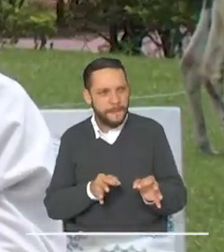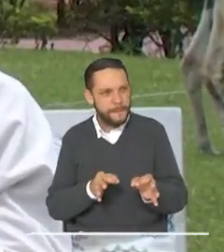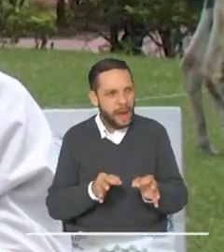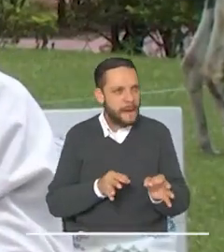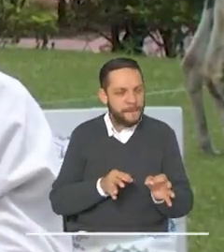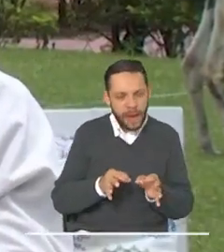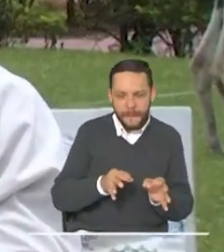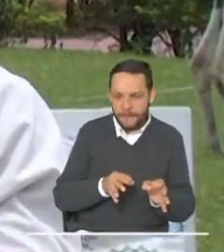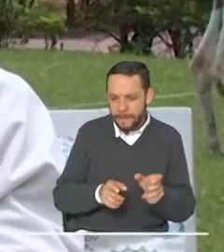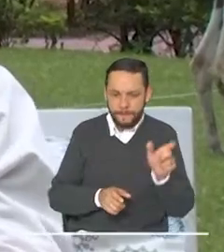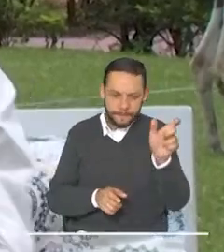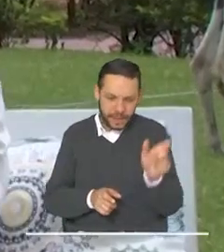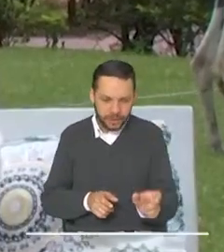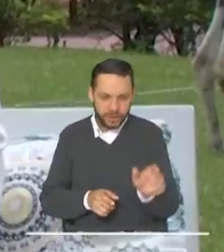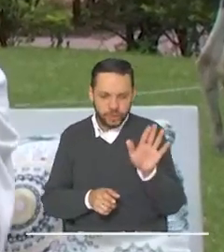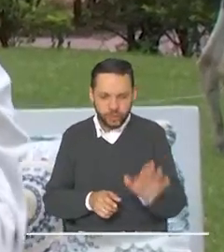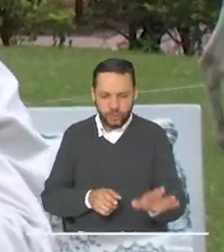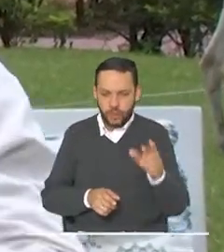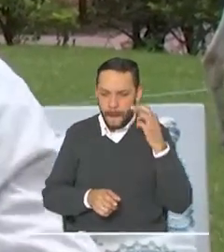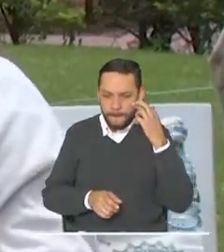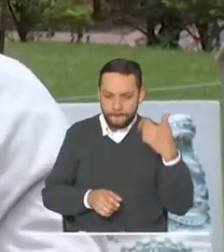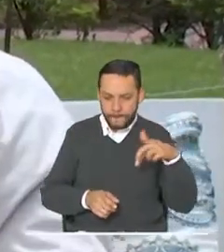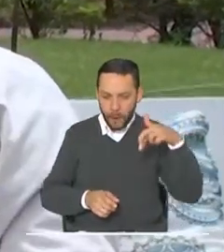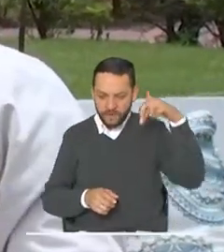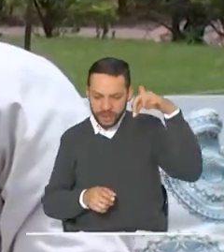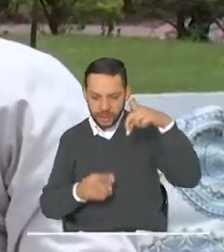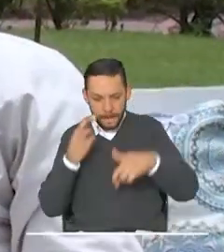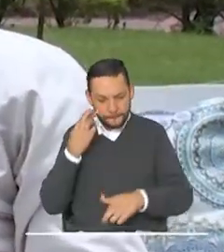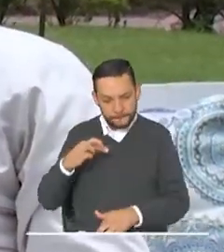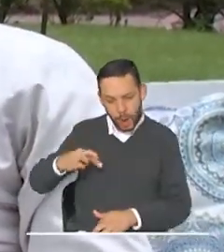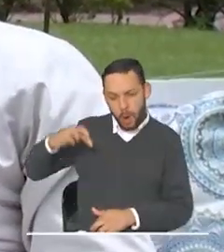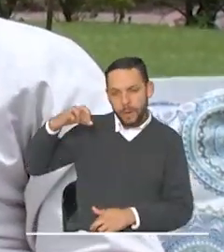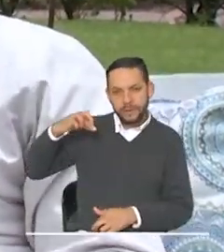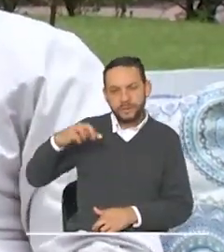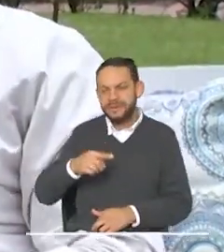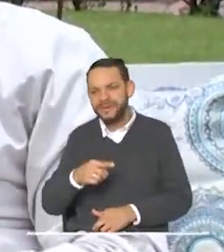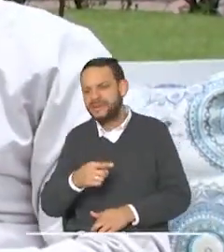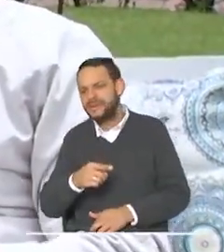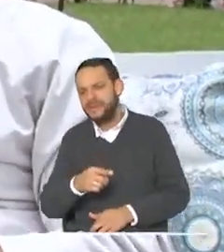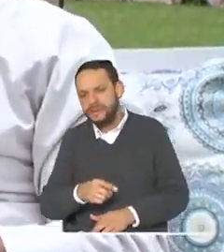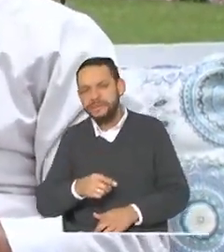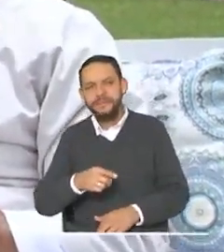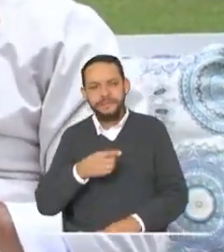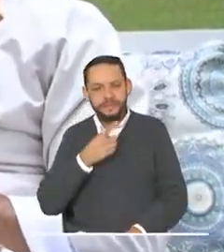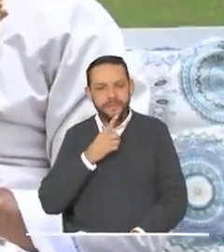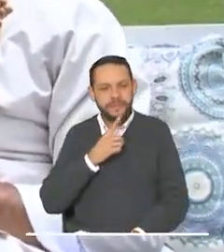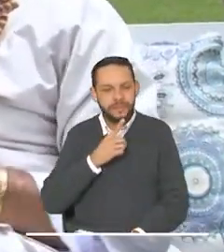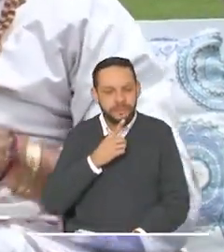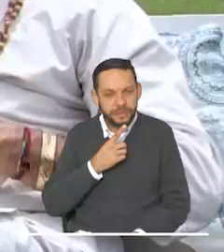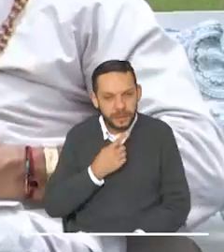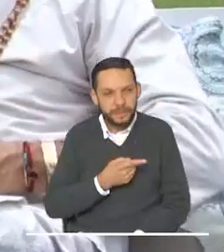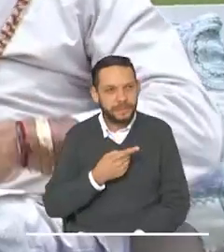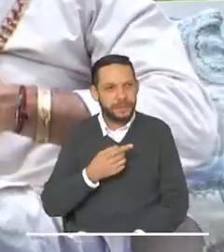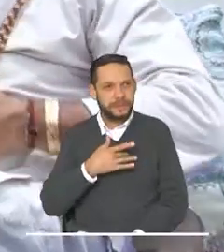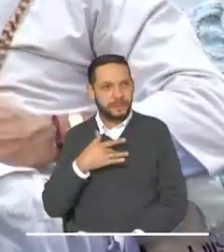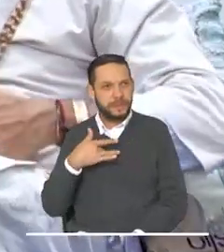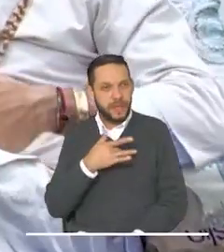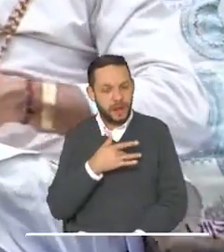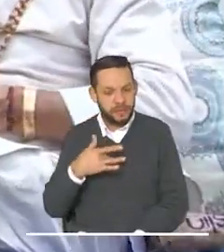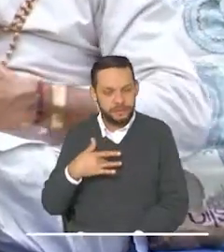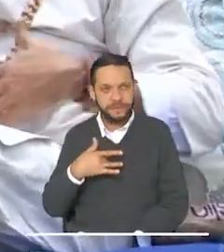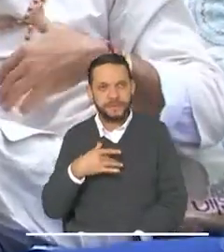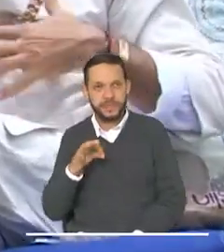les llegan en el pregrado para no entrar a los científicos del posgrado para hablar de la Salud Mental así como yo puedo decir quiero tener